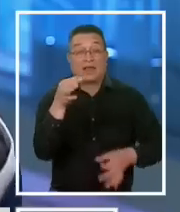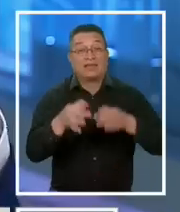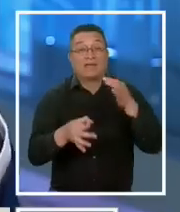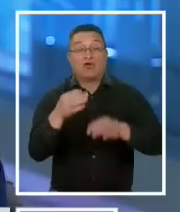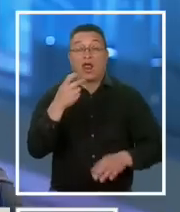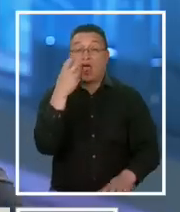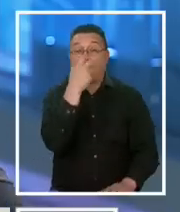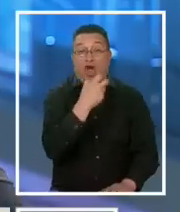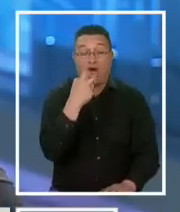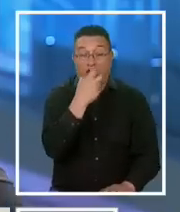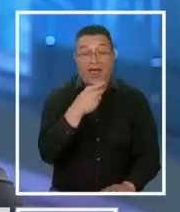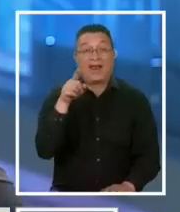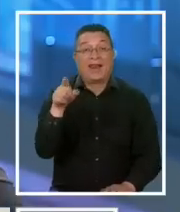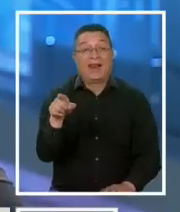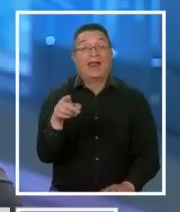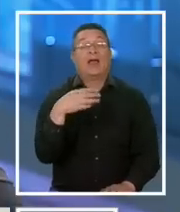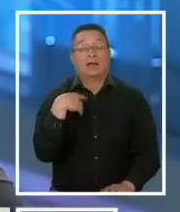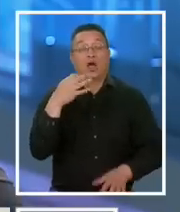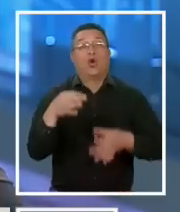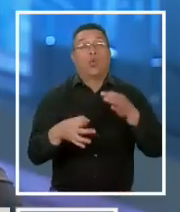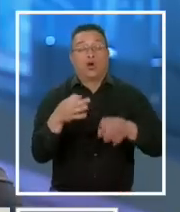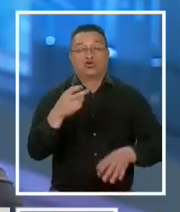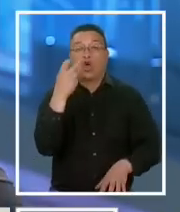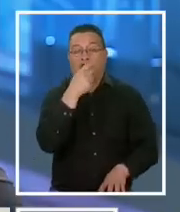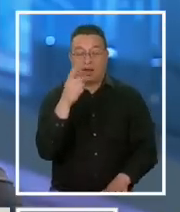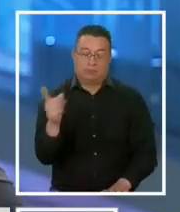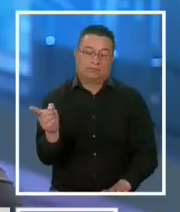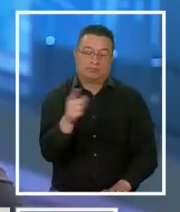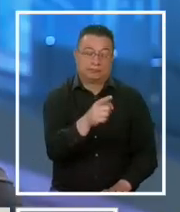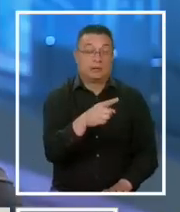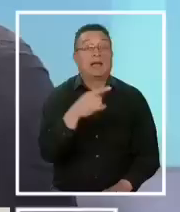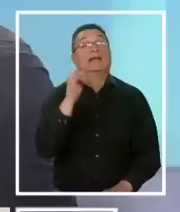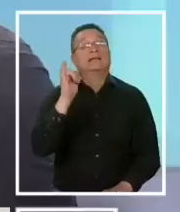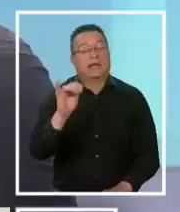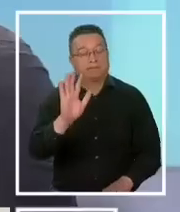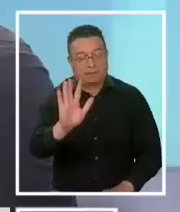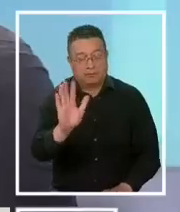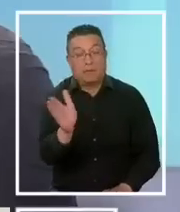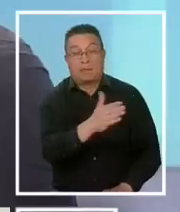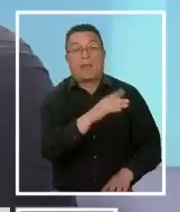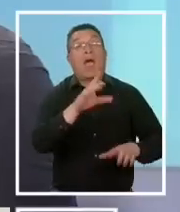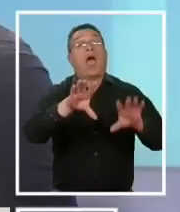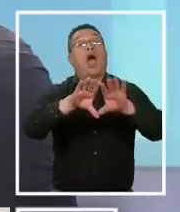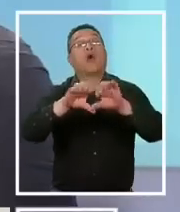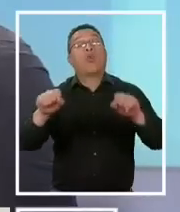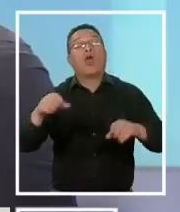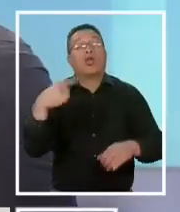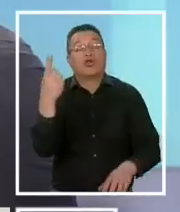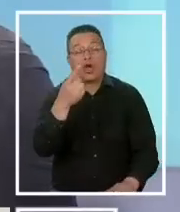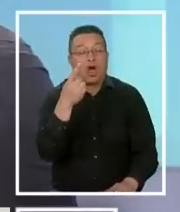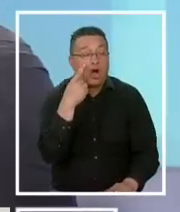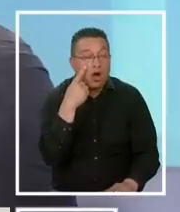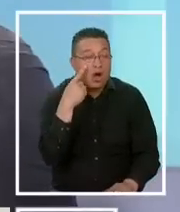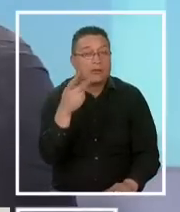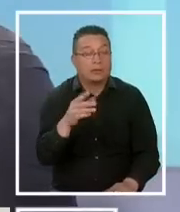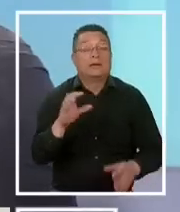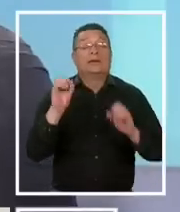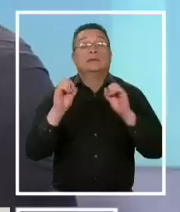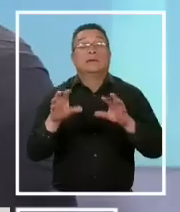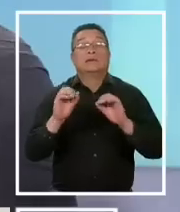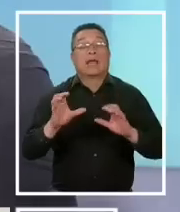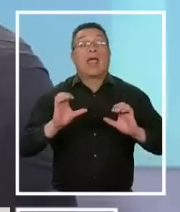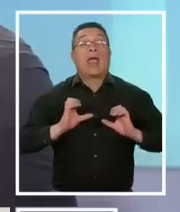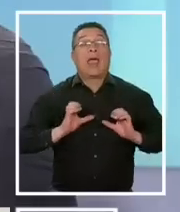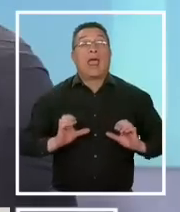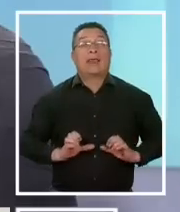tribunal oral cuando ese caso se llevó a juicio oral ya pero el acuerdo el acuerdo famoso digamos que se cuestione que termina con esto de las clases de